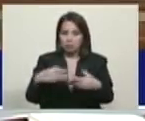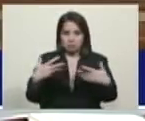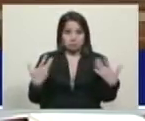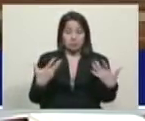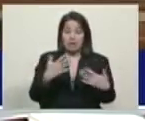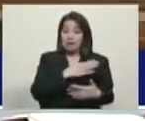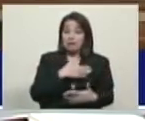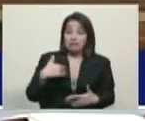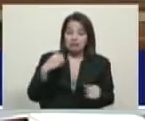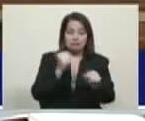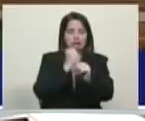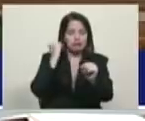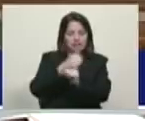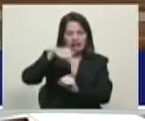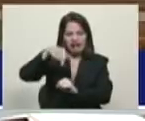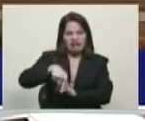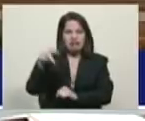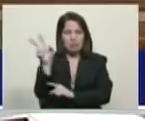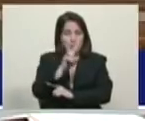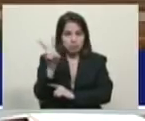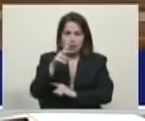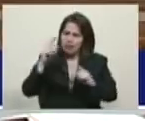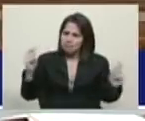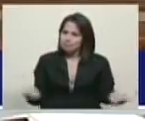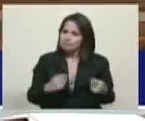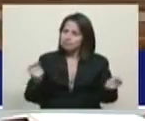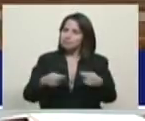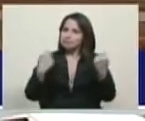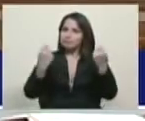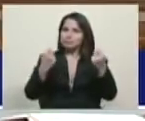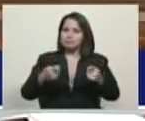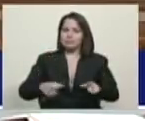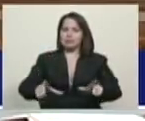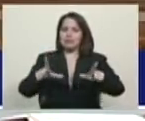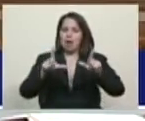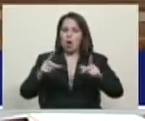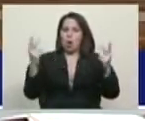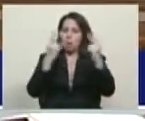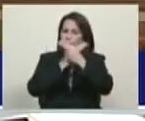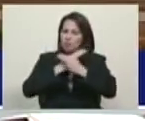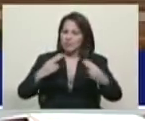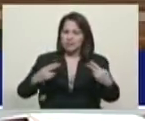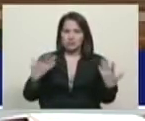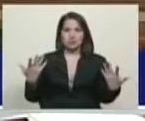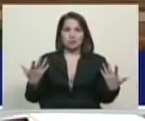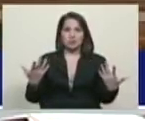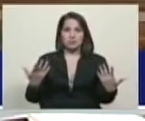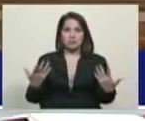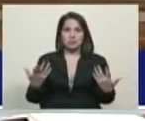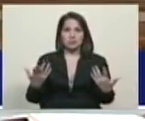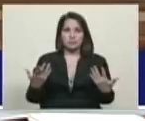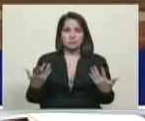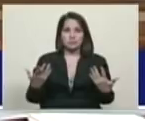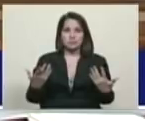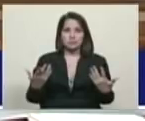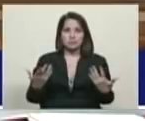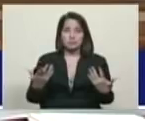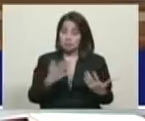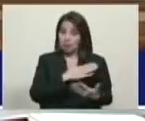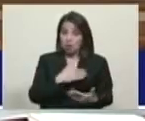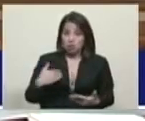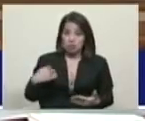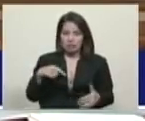quiera trabajar por Venezuela, vamos a ratificar el compromiso y vamos a hacerlo. El que quiera